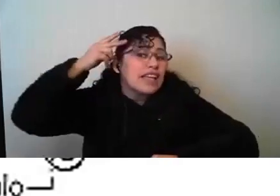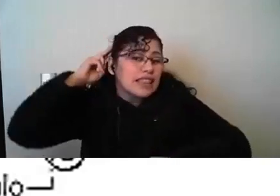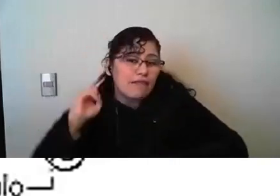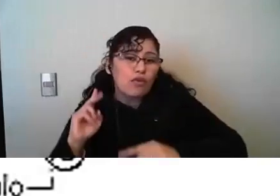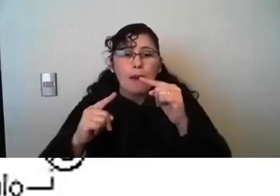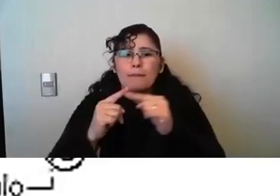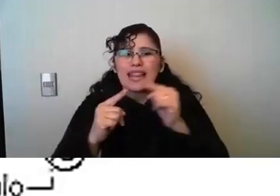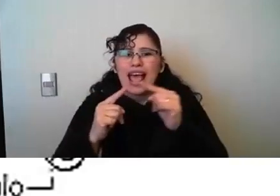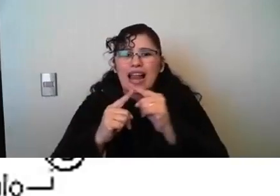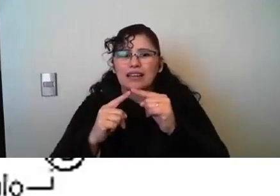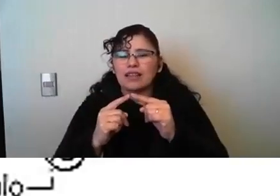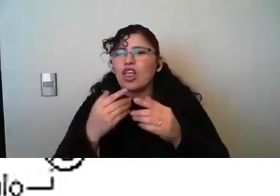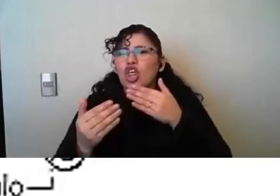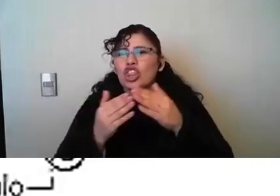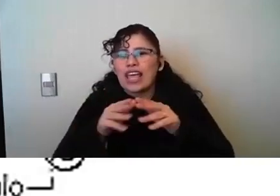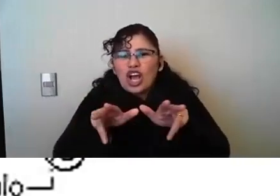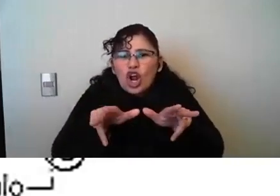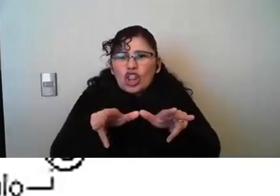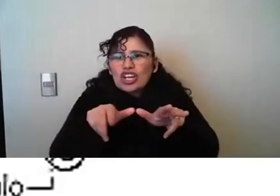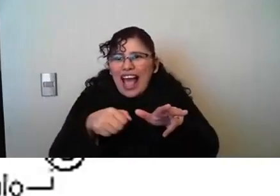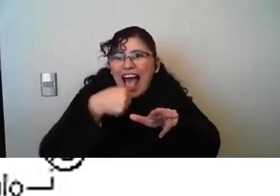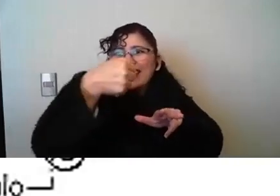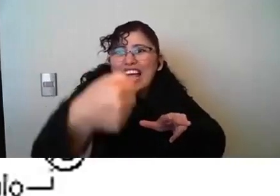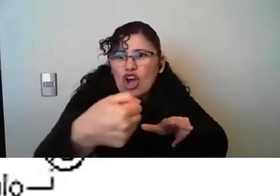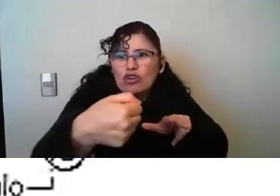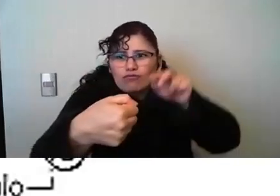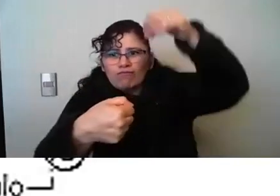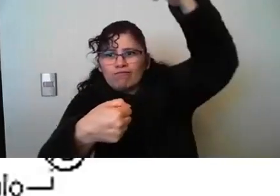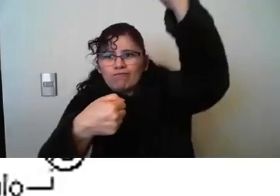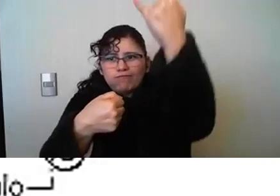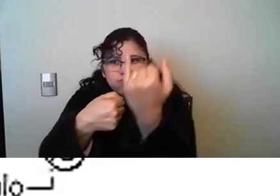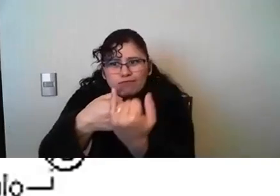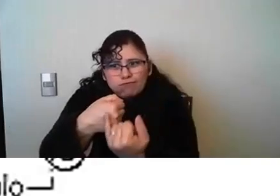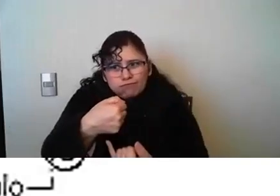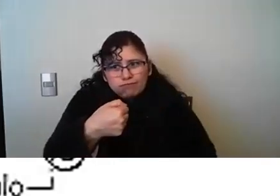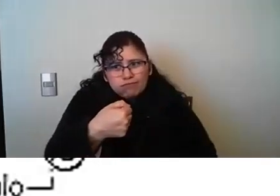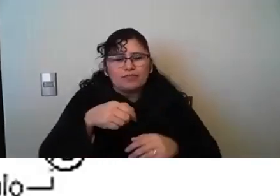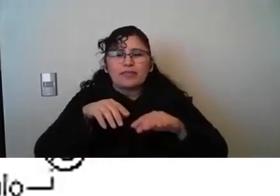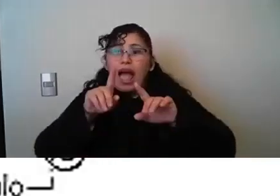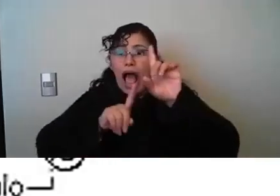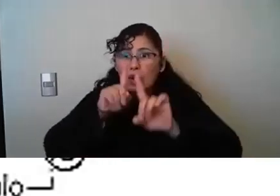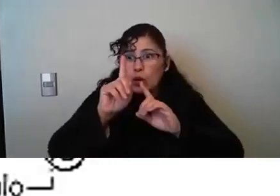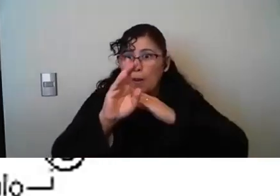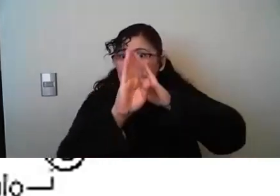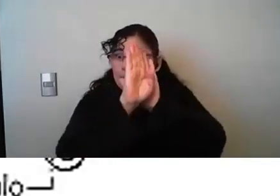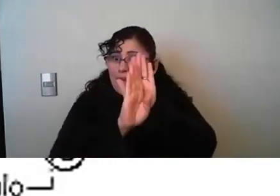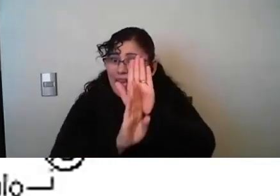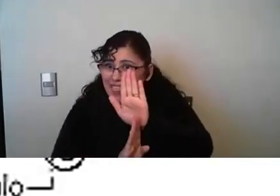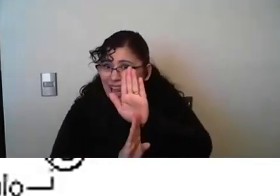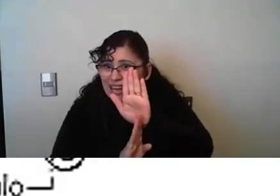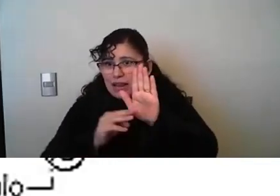cordón anterior de la médula espinal. Y unos son mediales y otros